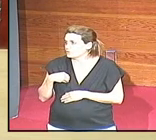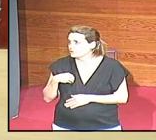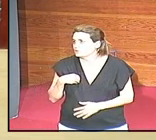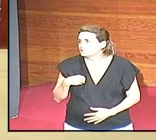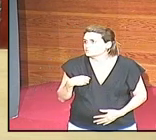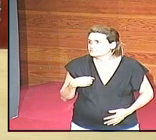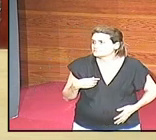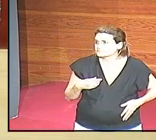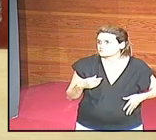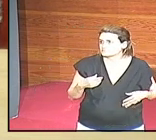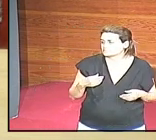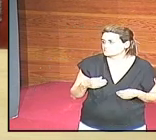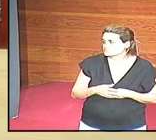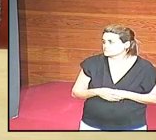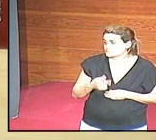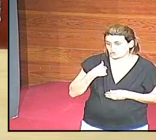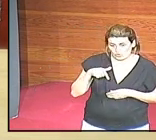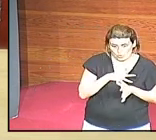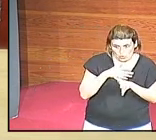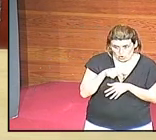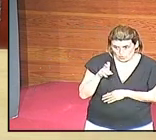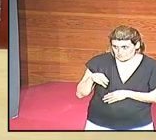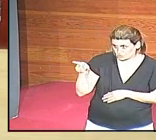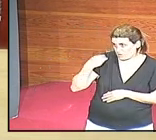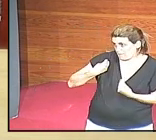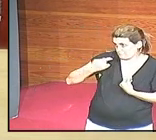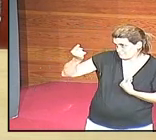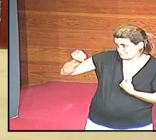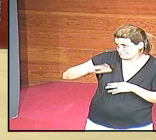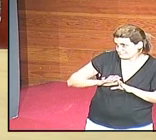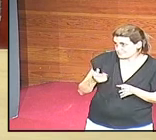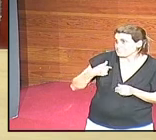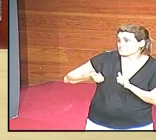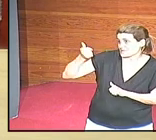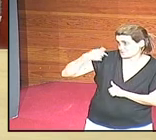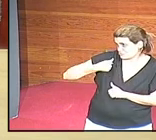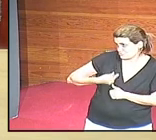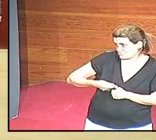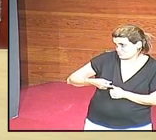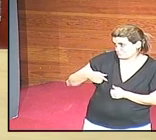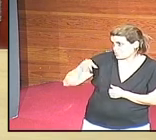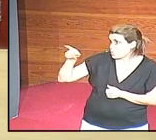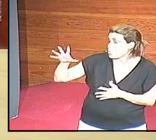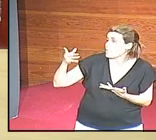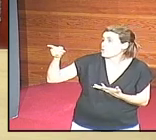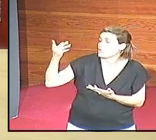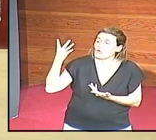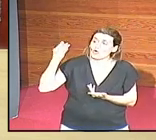tenía 9 años. Yo creo que este juego usted ya lo ha vivido, más que yo, ¿no? Cuando usted era joven, pues